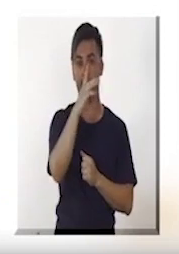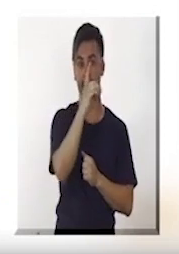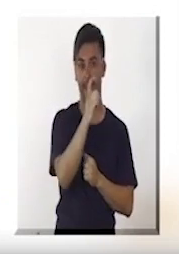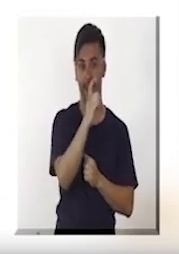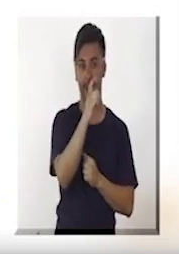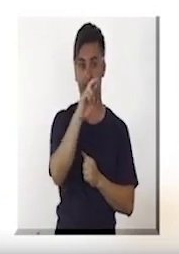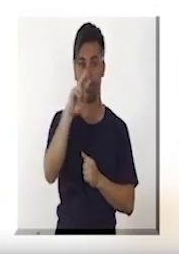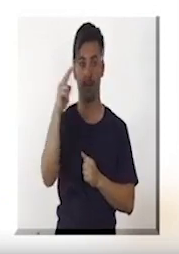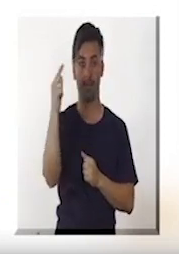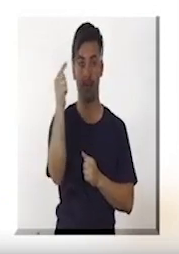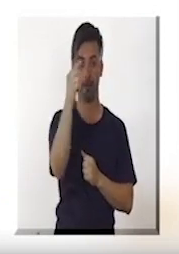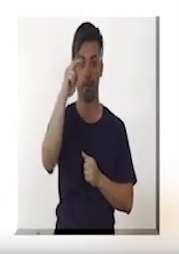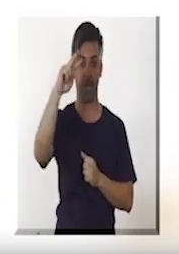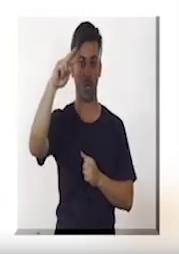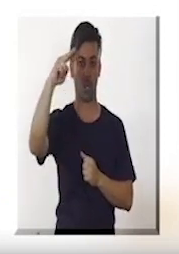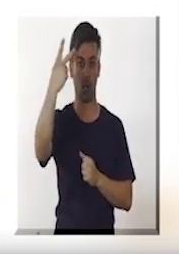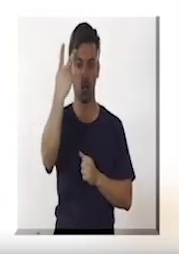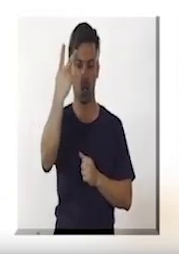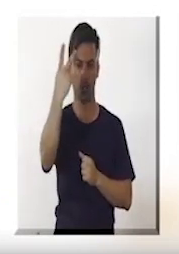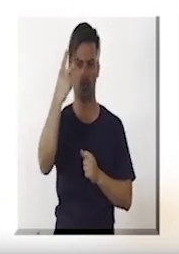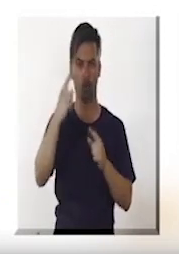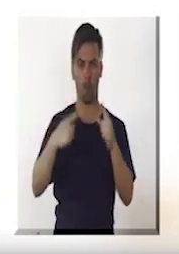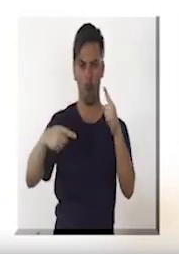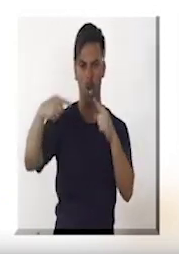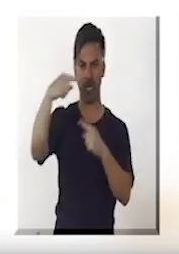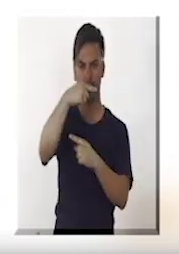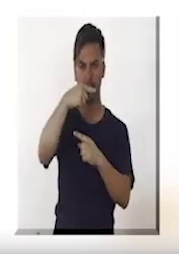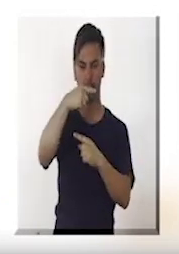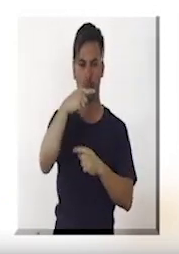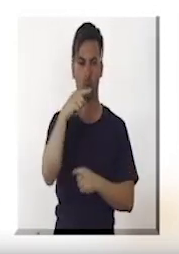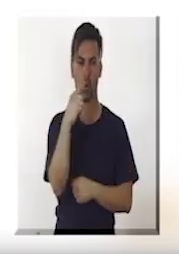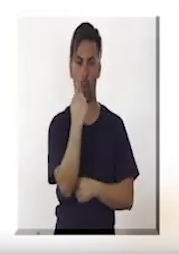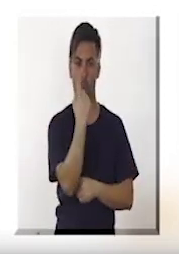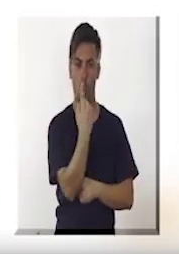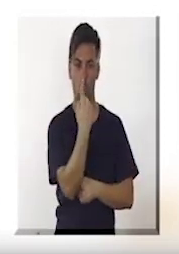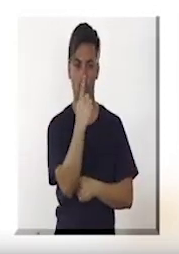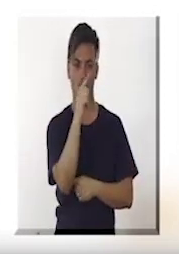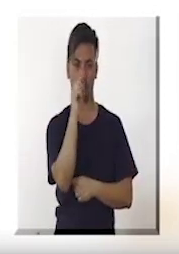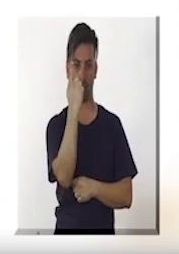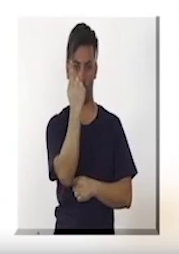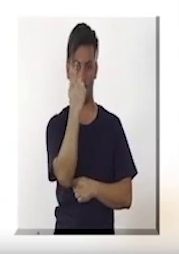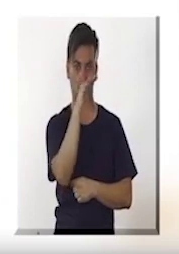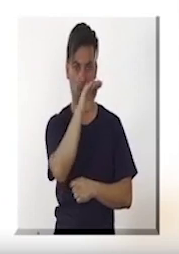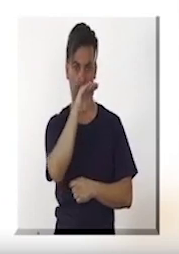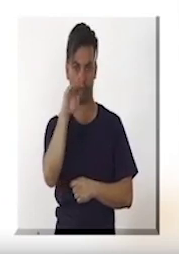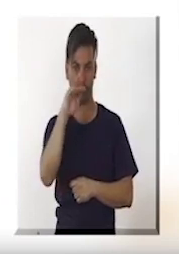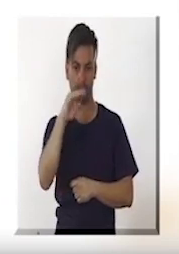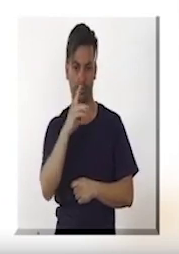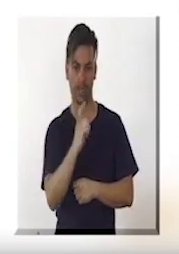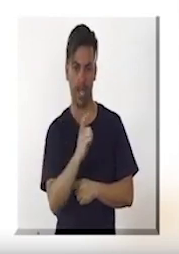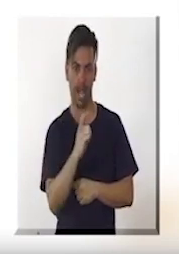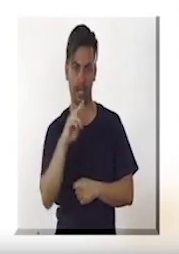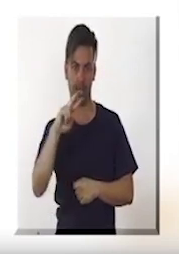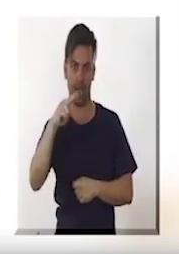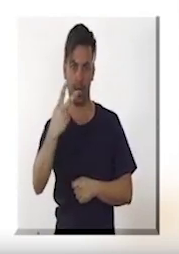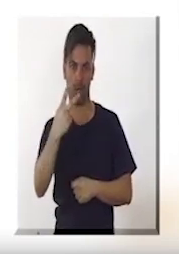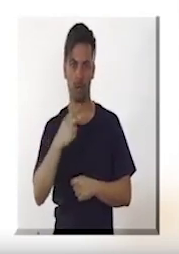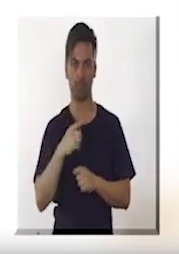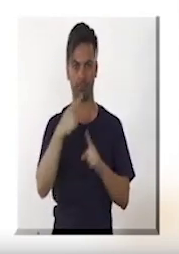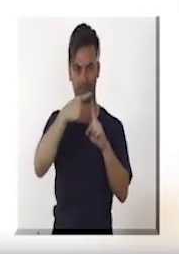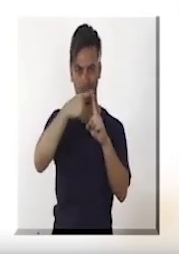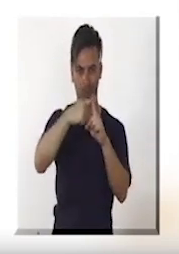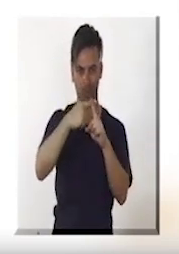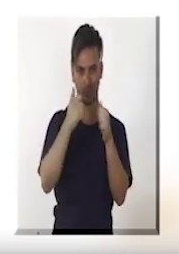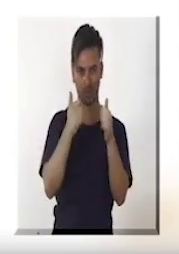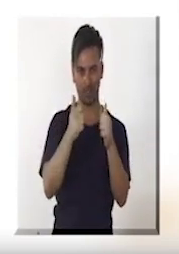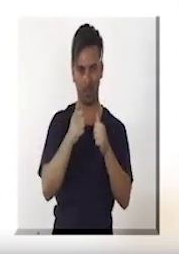su recíproco es 1 sobre x a la 2. Ya se convirtió en una expresión positiva. Y entonces, ¿no está